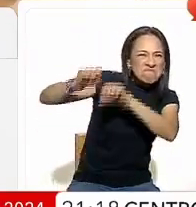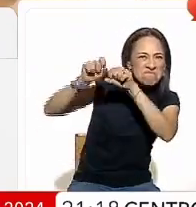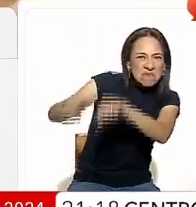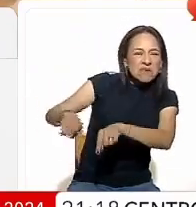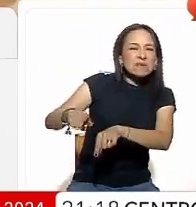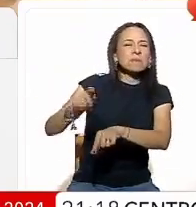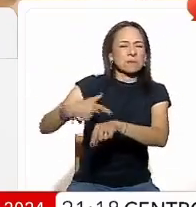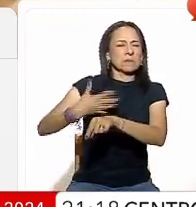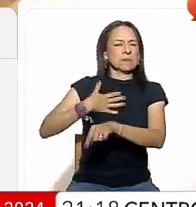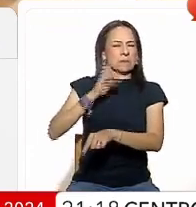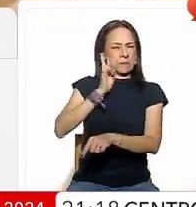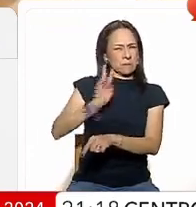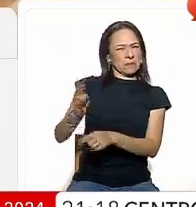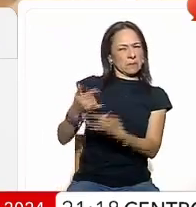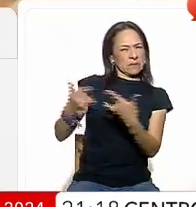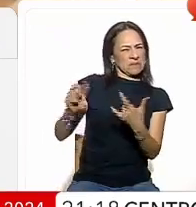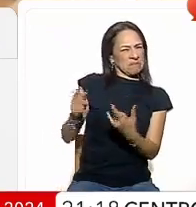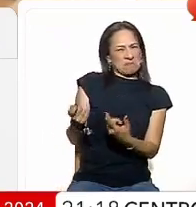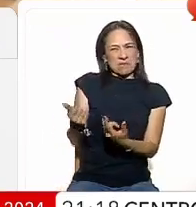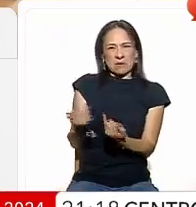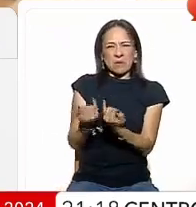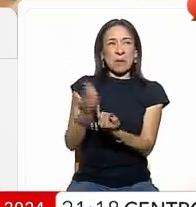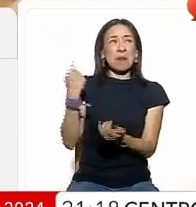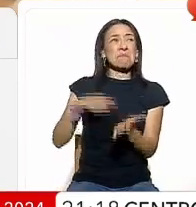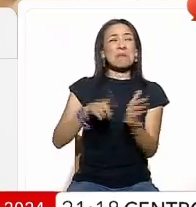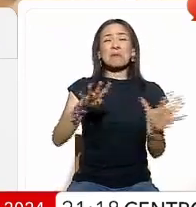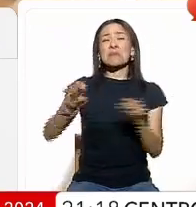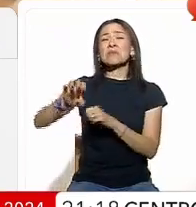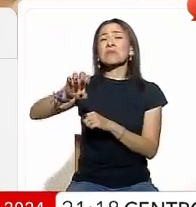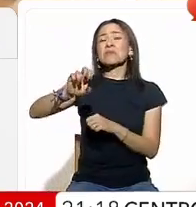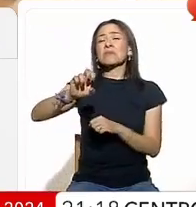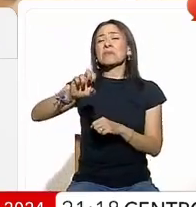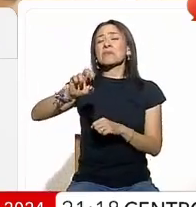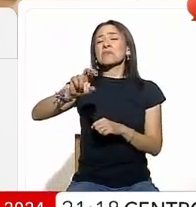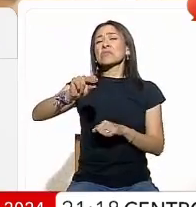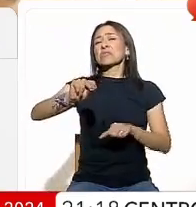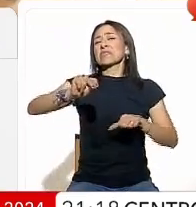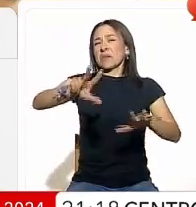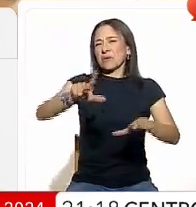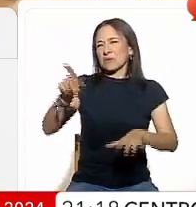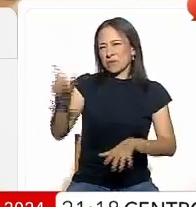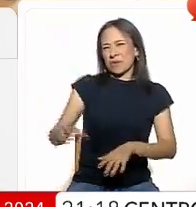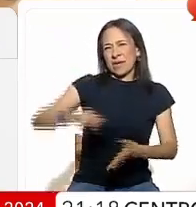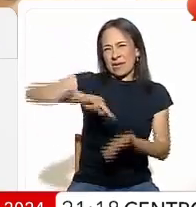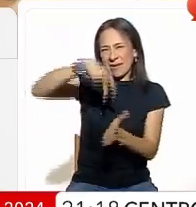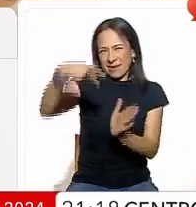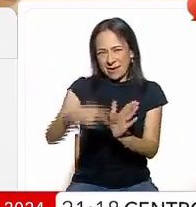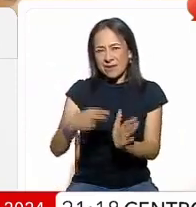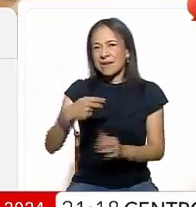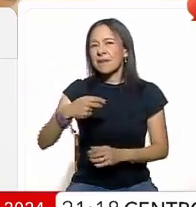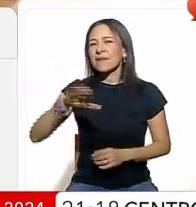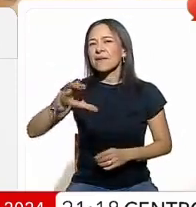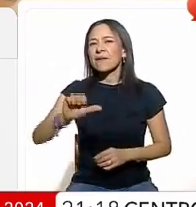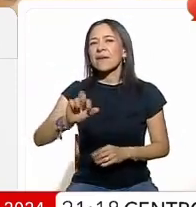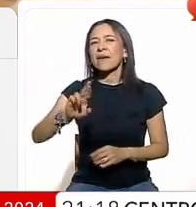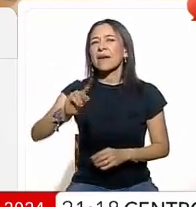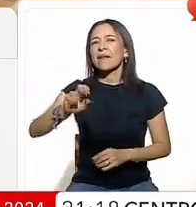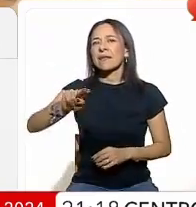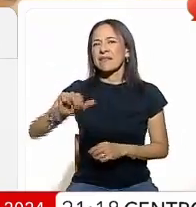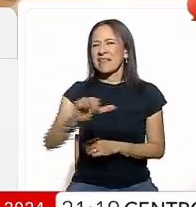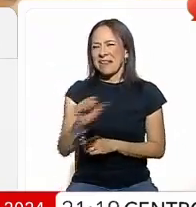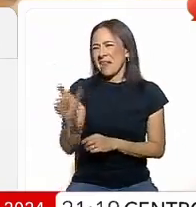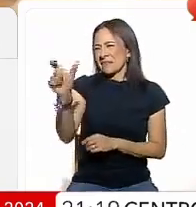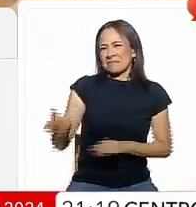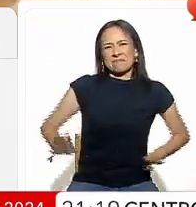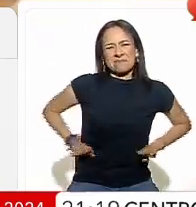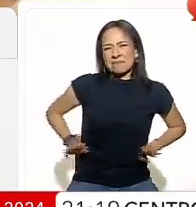parecida, que yo lo ubico desde el 88 con el ingeniero Cuauhtémoc Cárdenas, por ejemplo. Este tipo de actitudes han sido recurrentes en estos grupos, pero